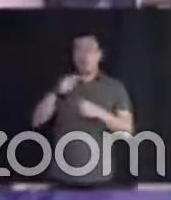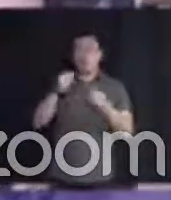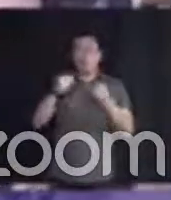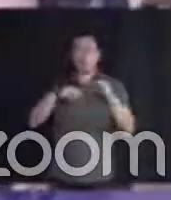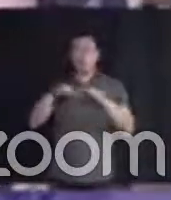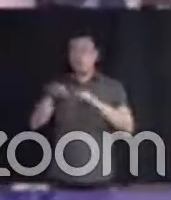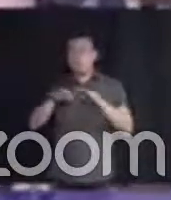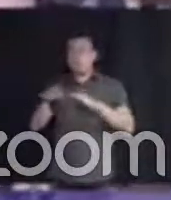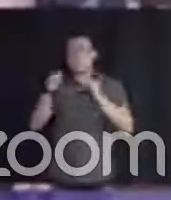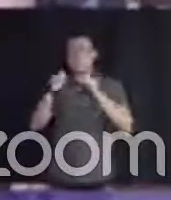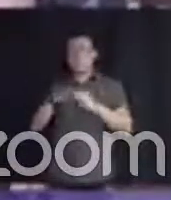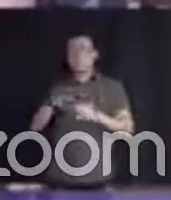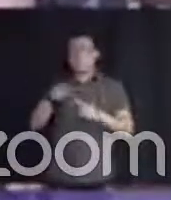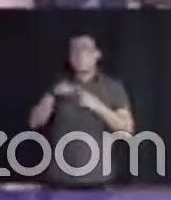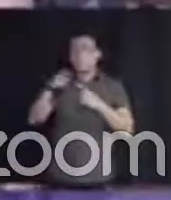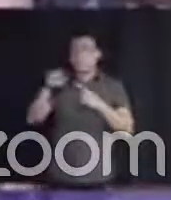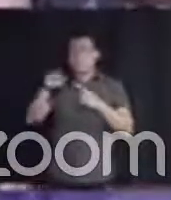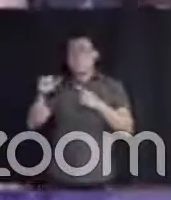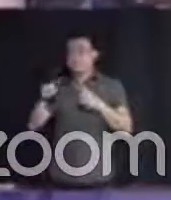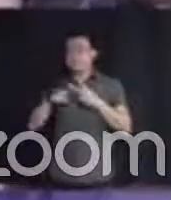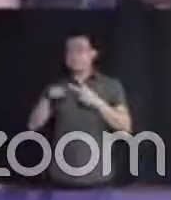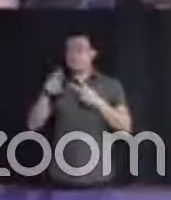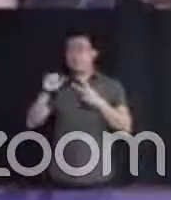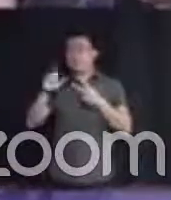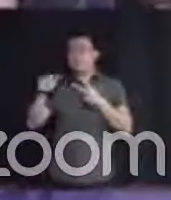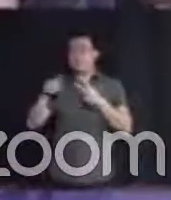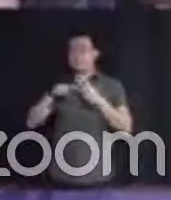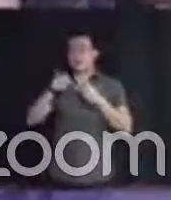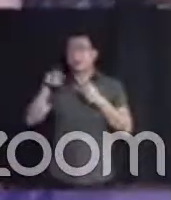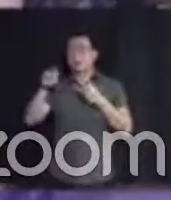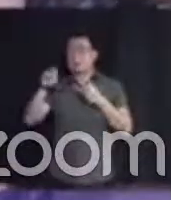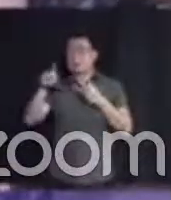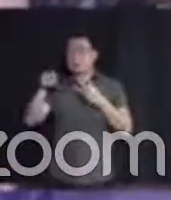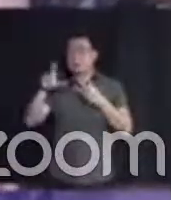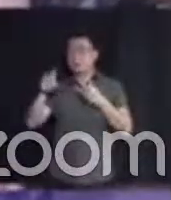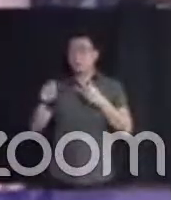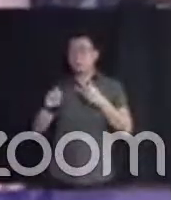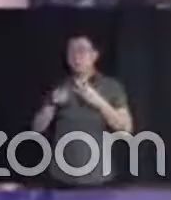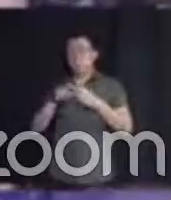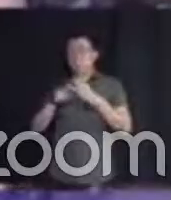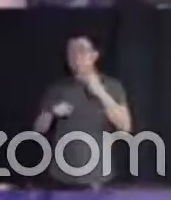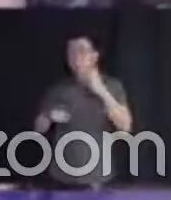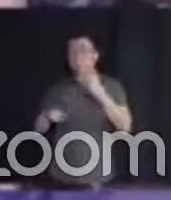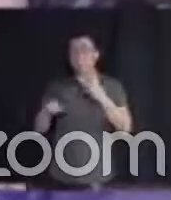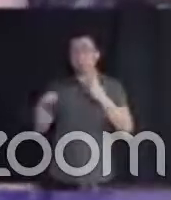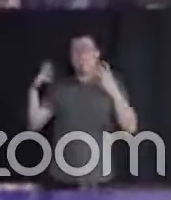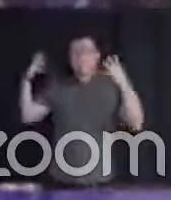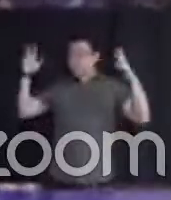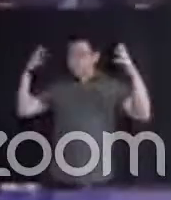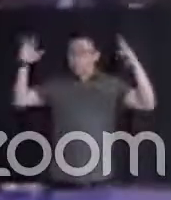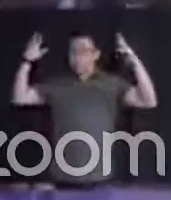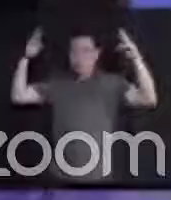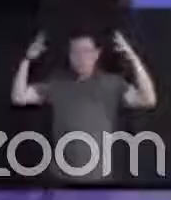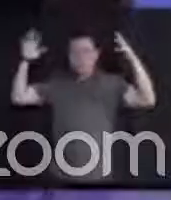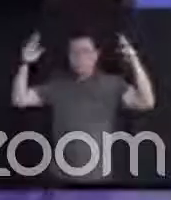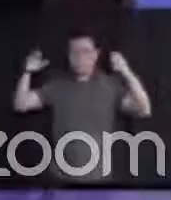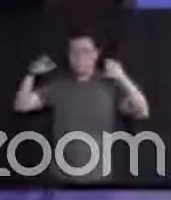está Melissa, Blanca, todo el equipo, Jorge Tiznado, que la verdad digo, lo están haciendo. Un aplauso para todos ellos, sí,